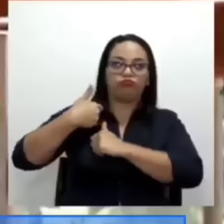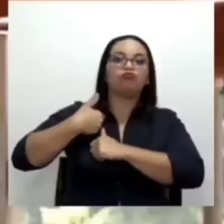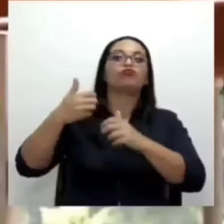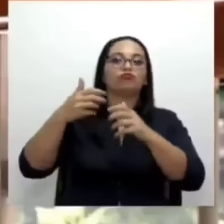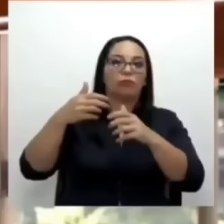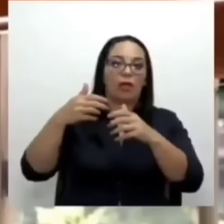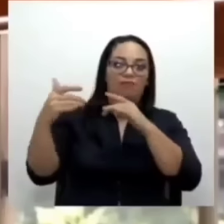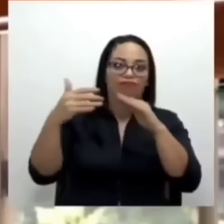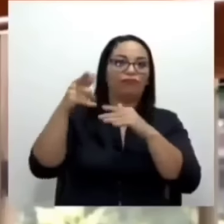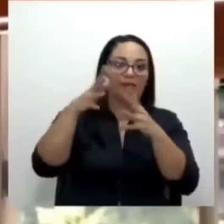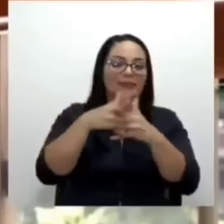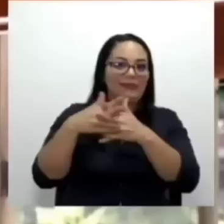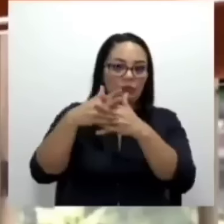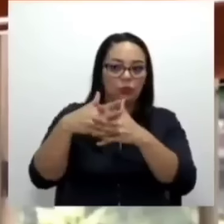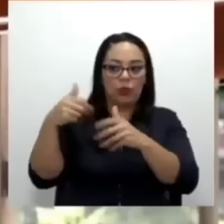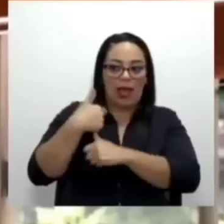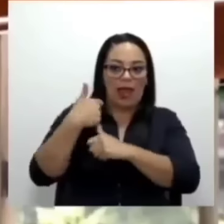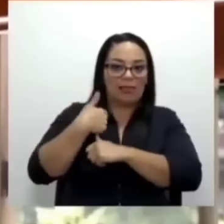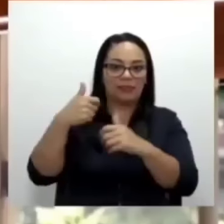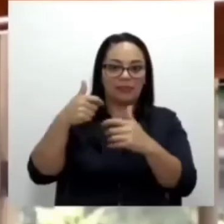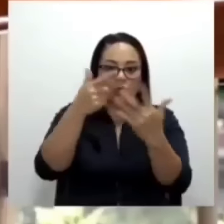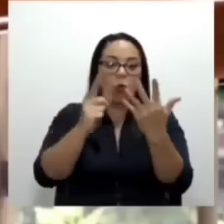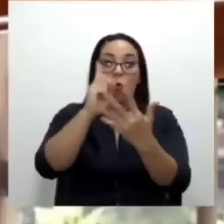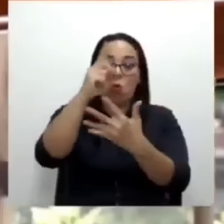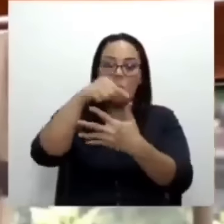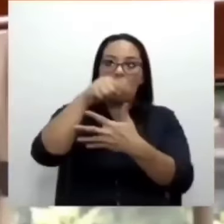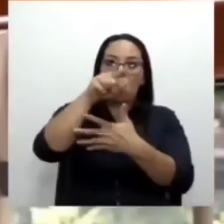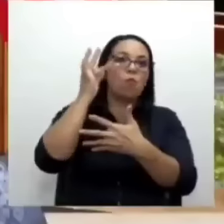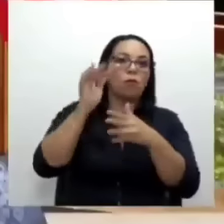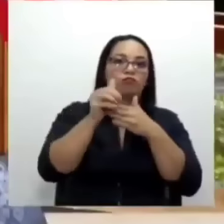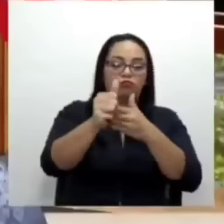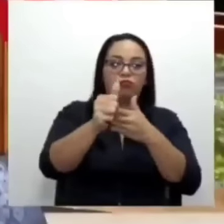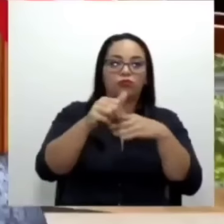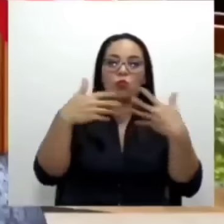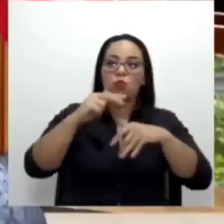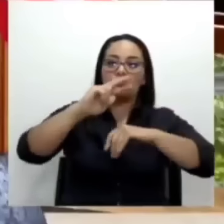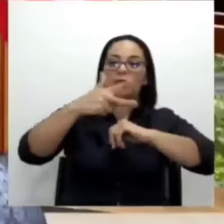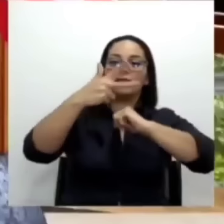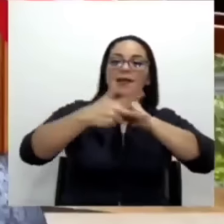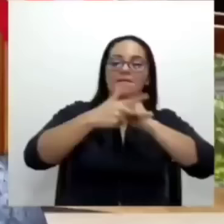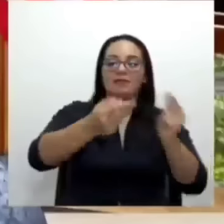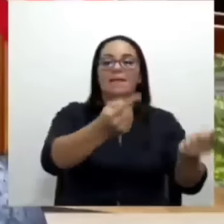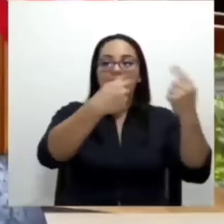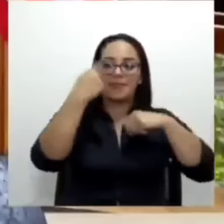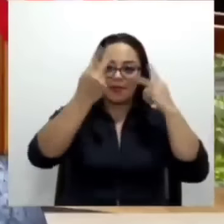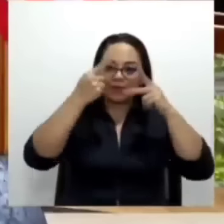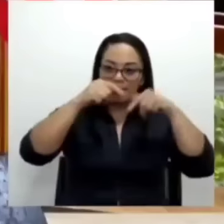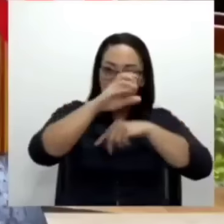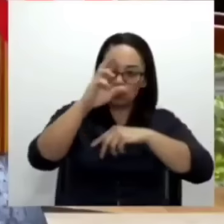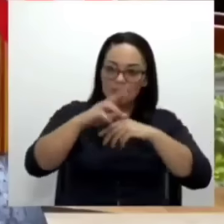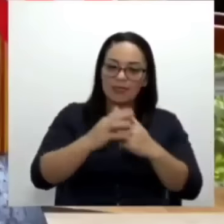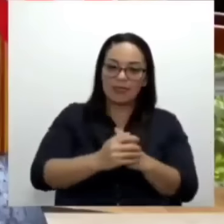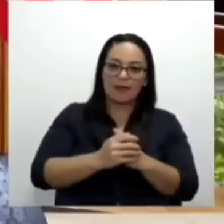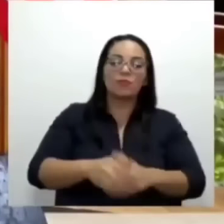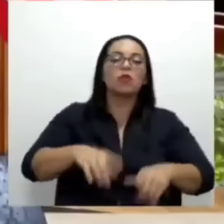Unidos, una gran aliada de Costa Rica, es la tercera vez que nos visita. ¿Qué mejor